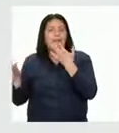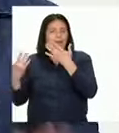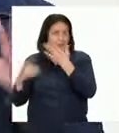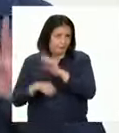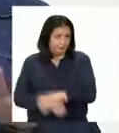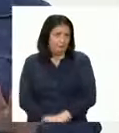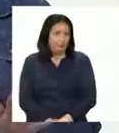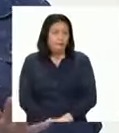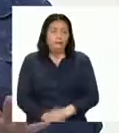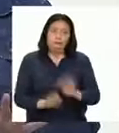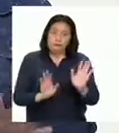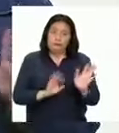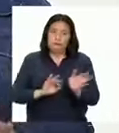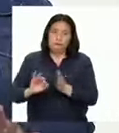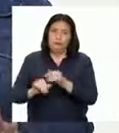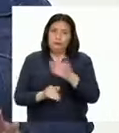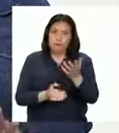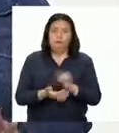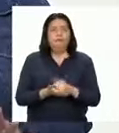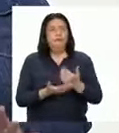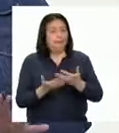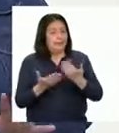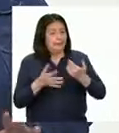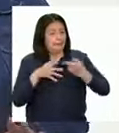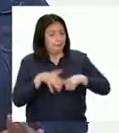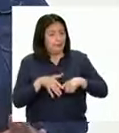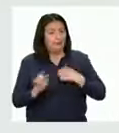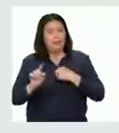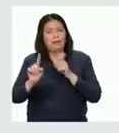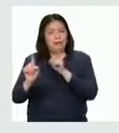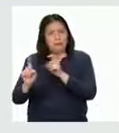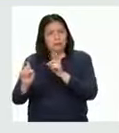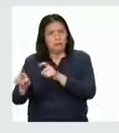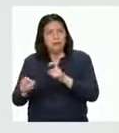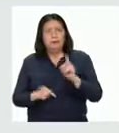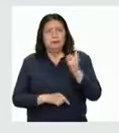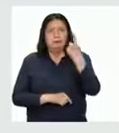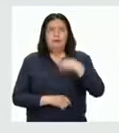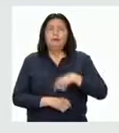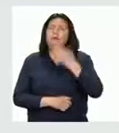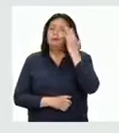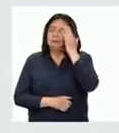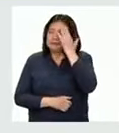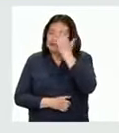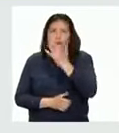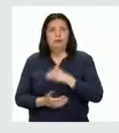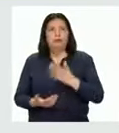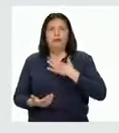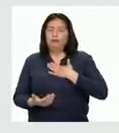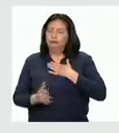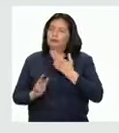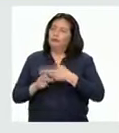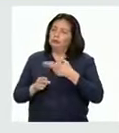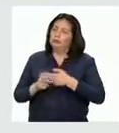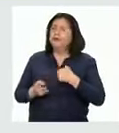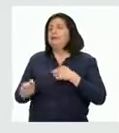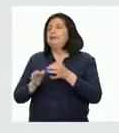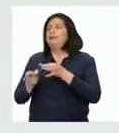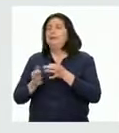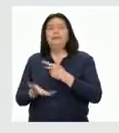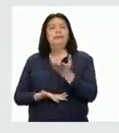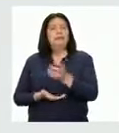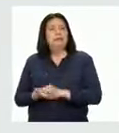abordar. Por otra parte, antes de comenzar con las preguntas, debemos saludar, presentarnos y explicar